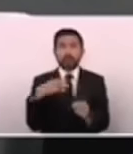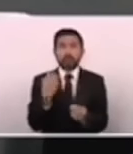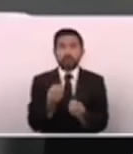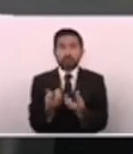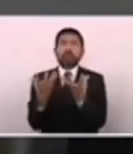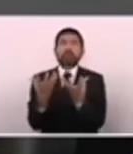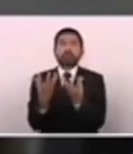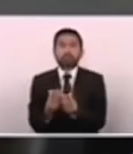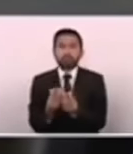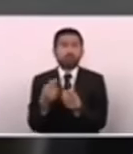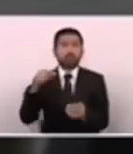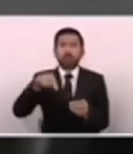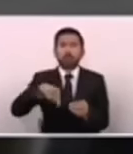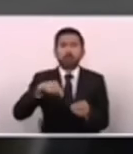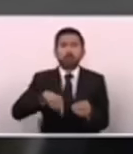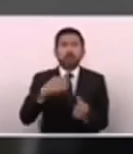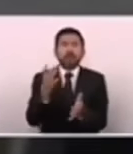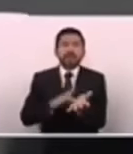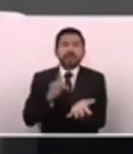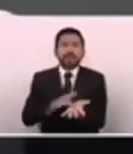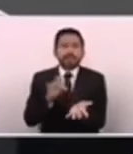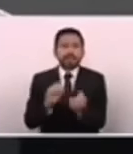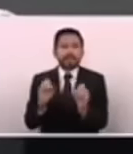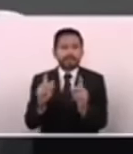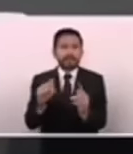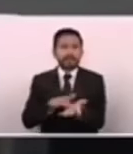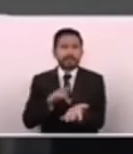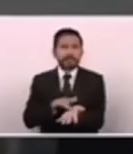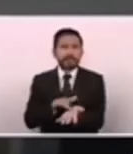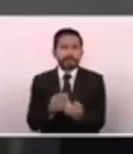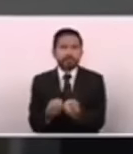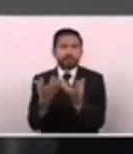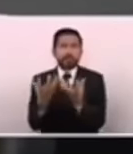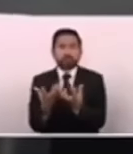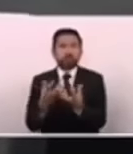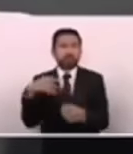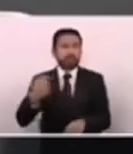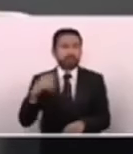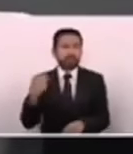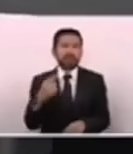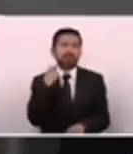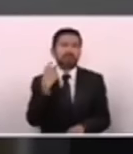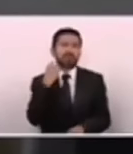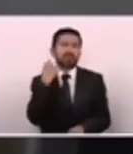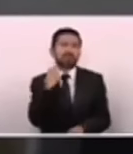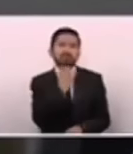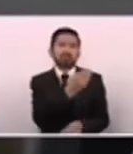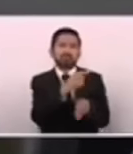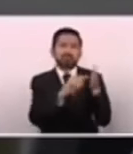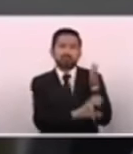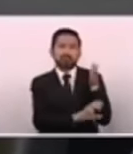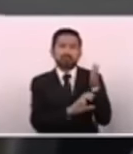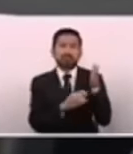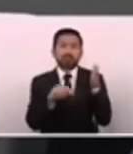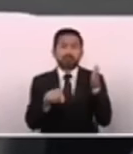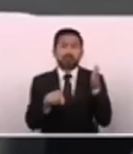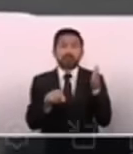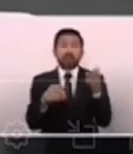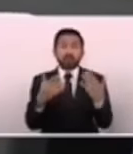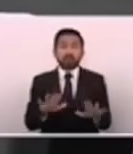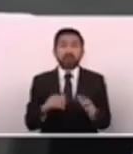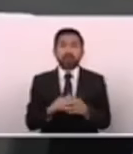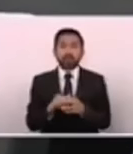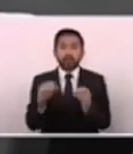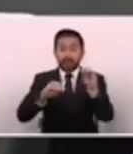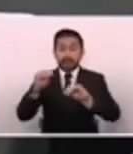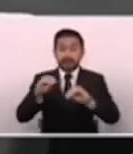tener la mayoría. Entonces hay que hacerlo ahorita. Aprovechemos la oportunidad que tenemos la mayoría. Pasémonos por el arco del triunfo la Constitución actual y